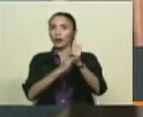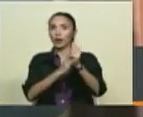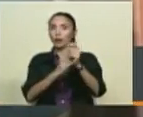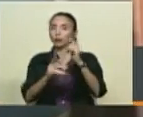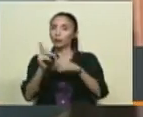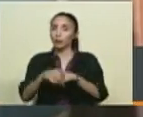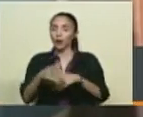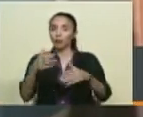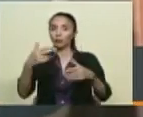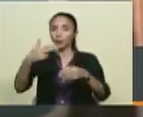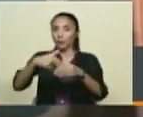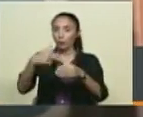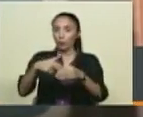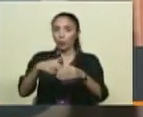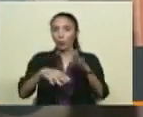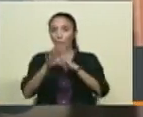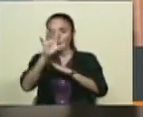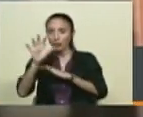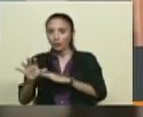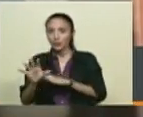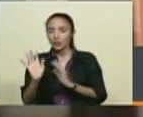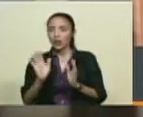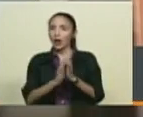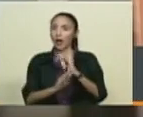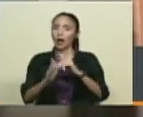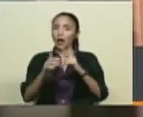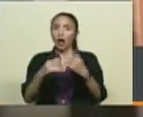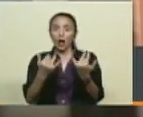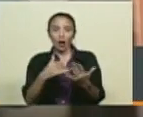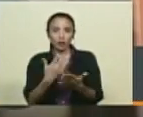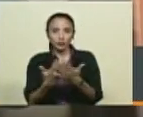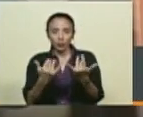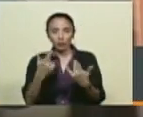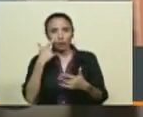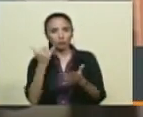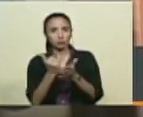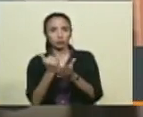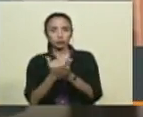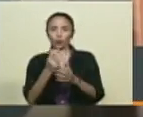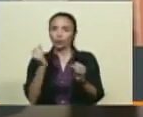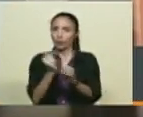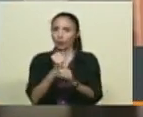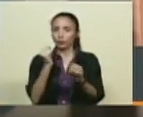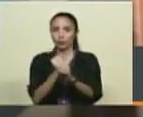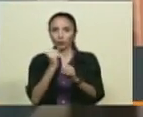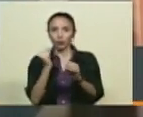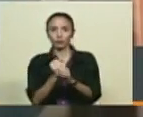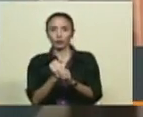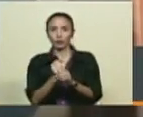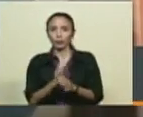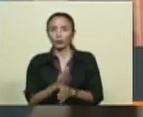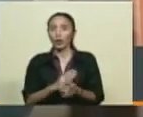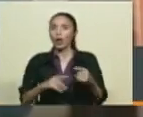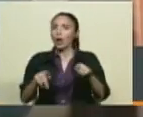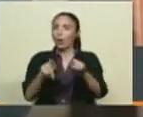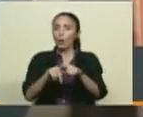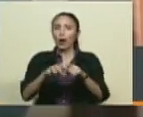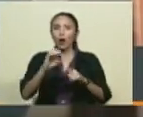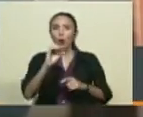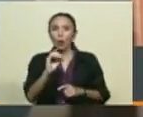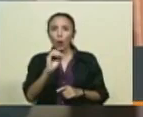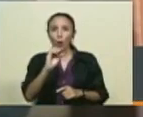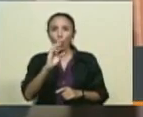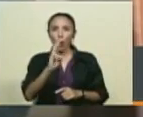OPEP, que ha demostrado su plena vigencia y se ha crecido la OPEP en su